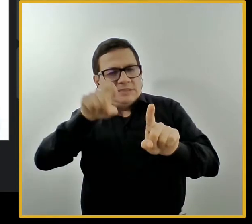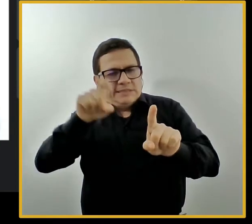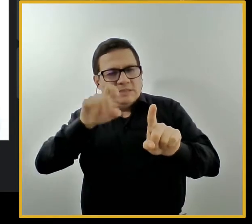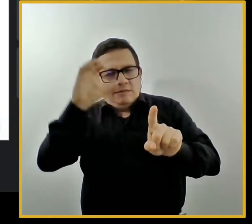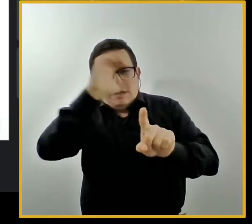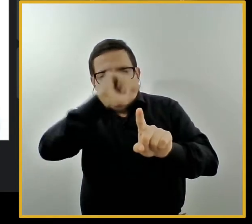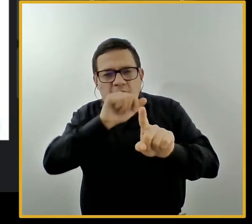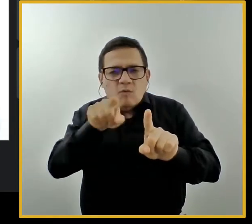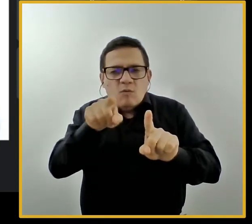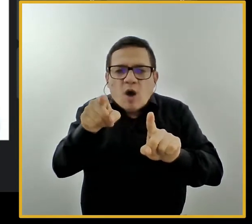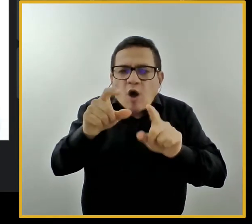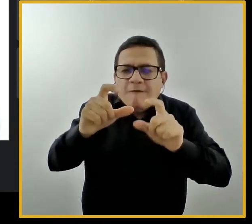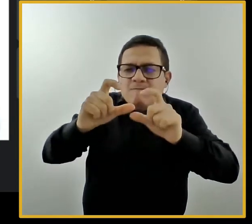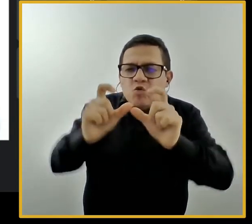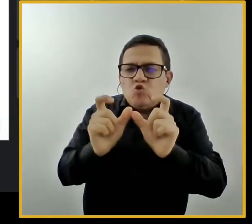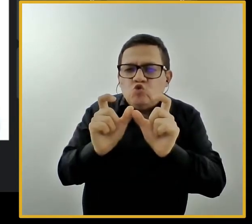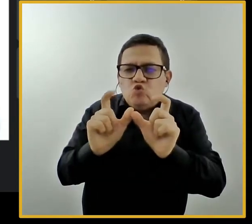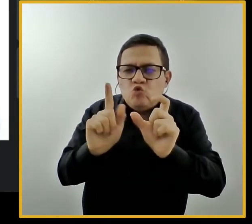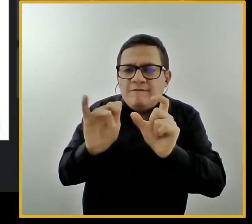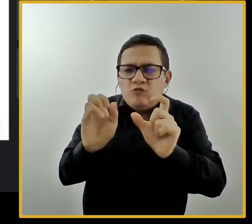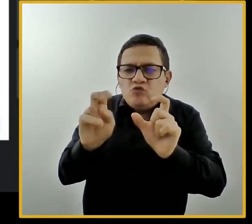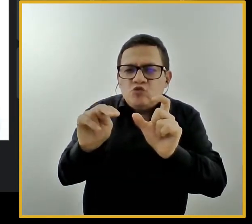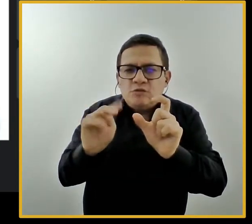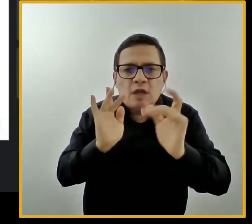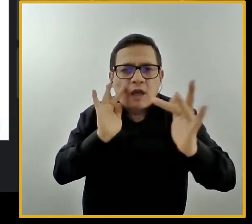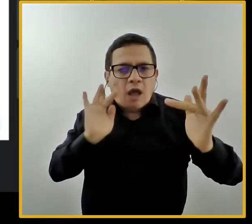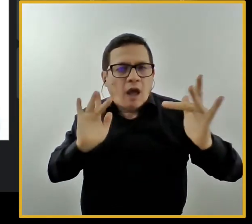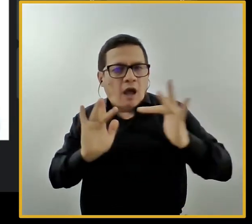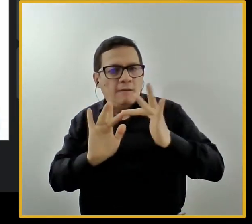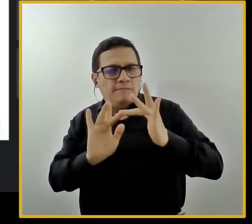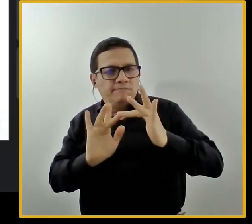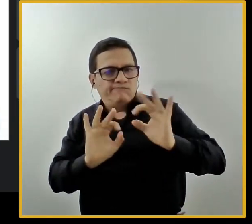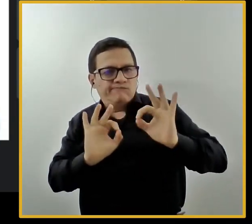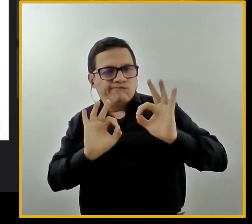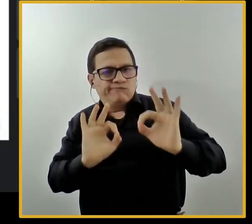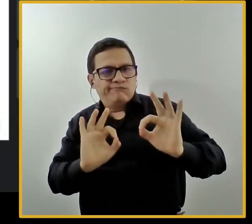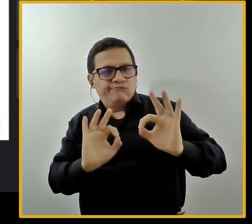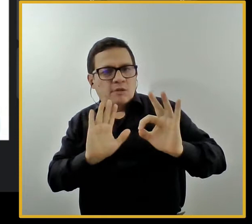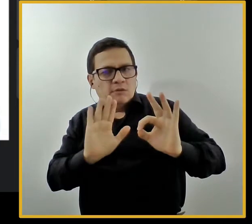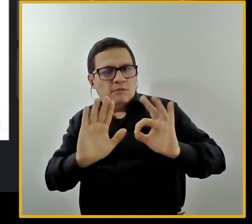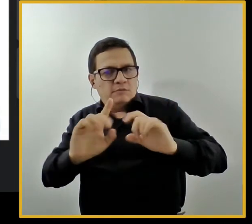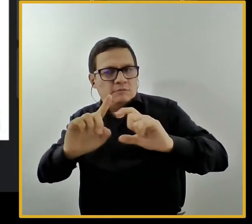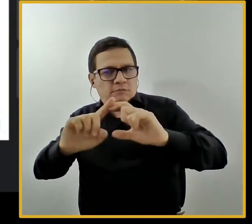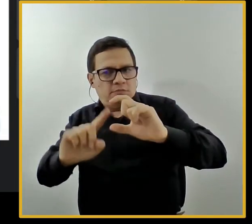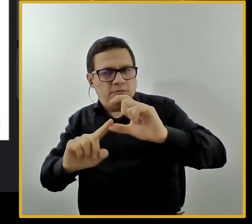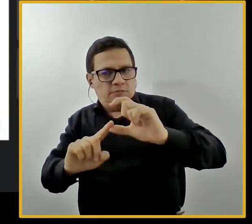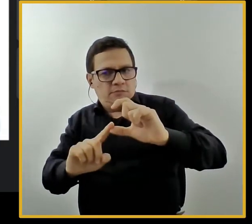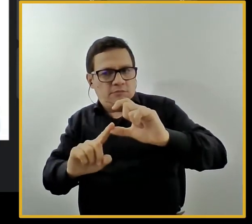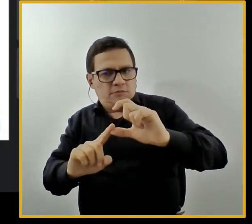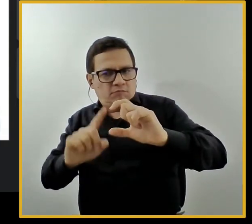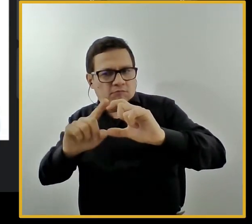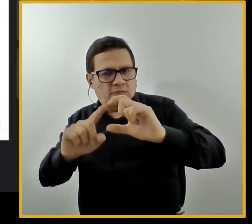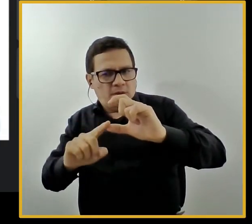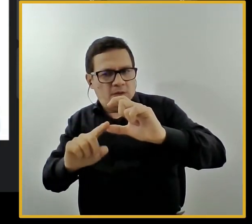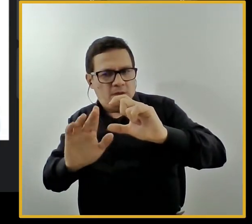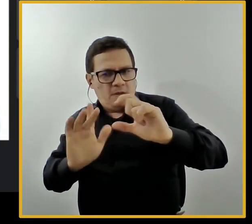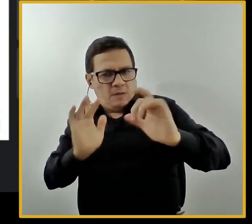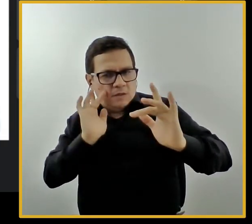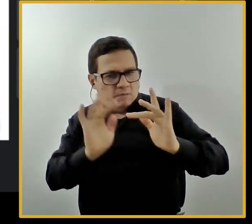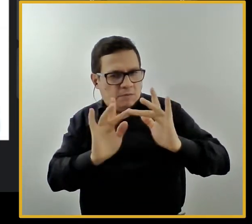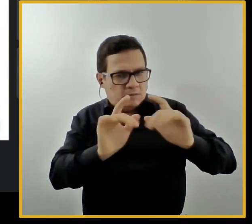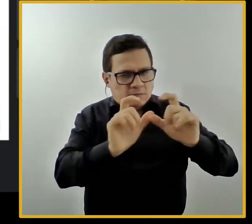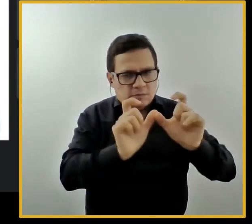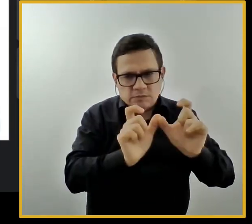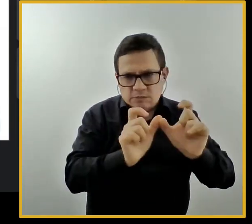una función que satisfaga dicha ecuación, ¿sí? Entonces lo que